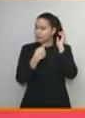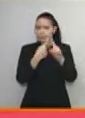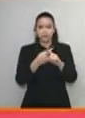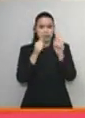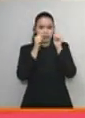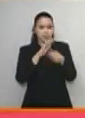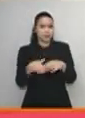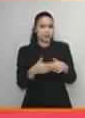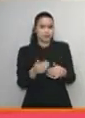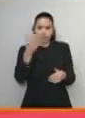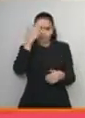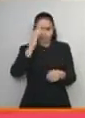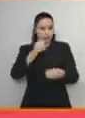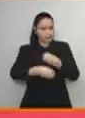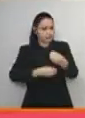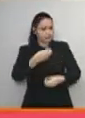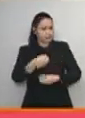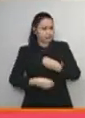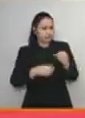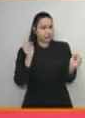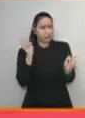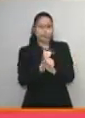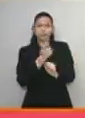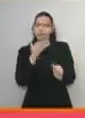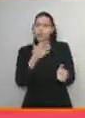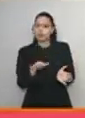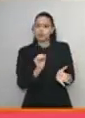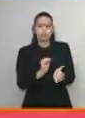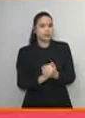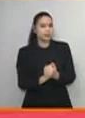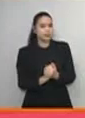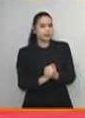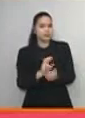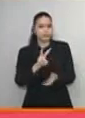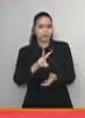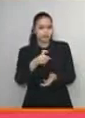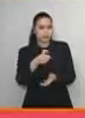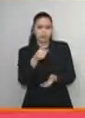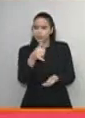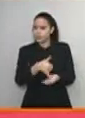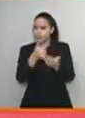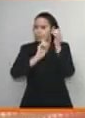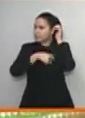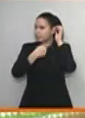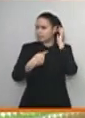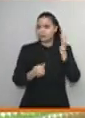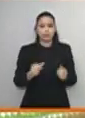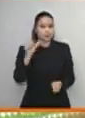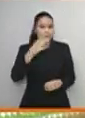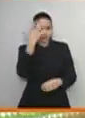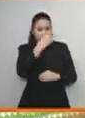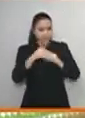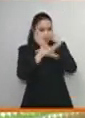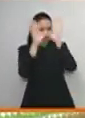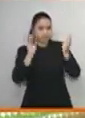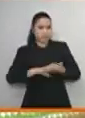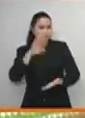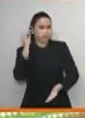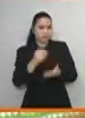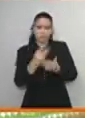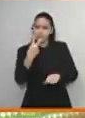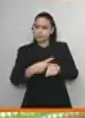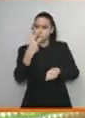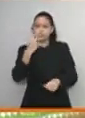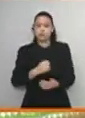atentos porque conoceremos su esfera ganadora, suerte. Y esta es 2X. Tu premio para la diaria esta linda mañana es multiplicada por